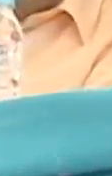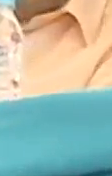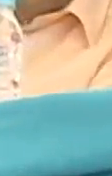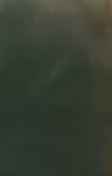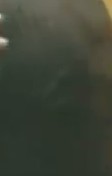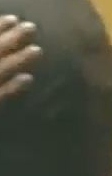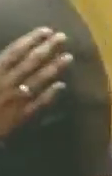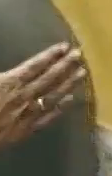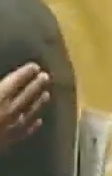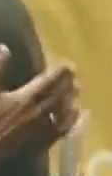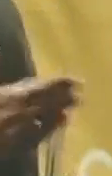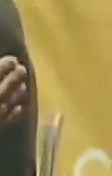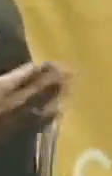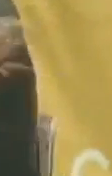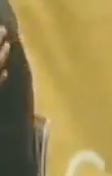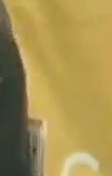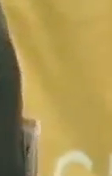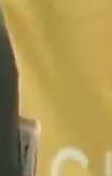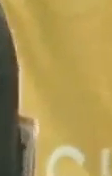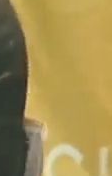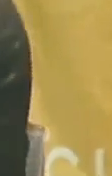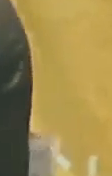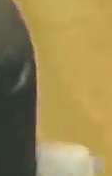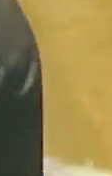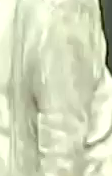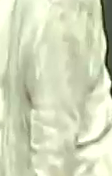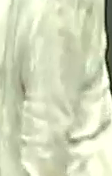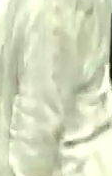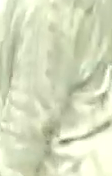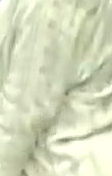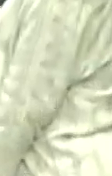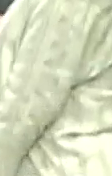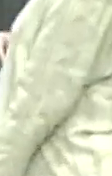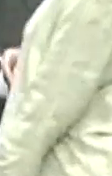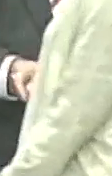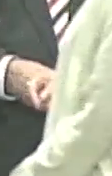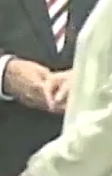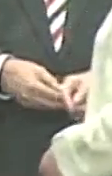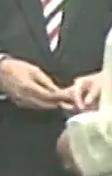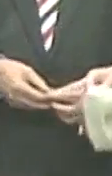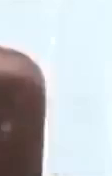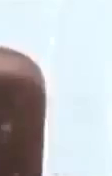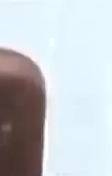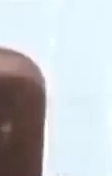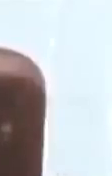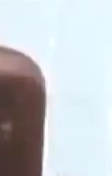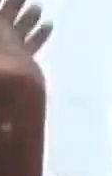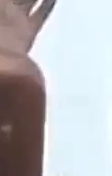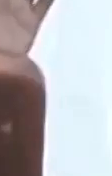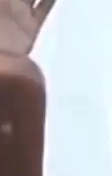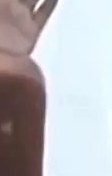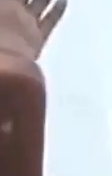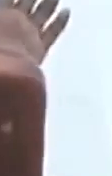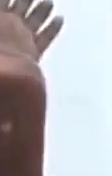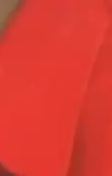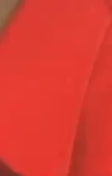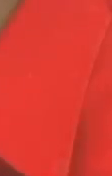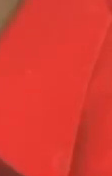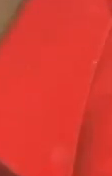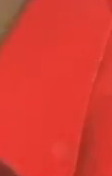del maestro, del profe Aristóbulo Isturiz Almeida! ¡Que viva su